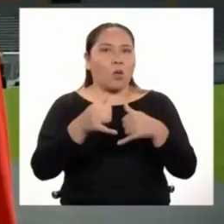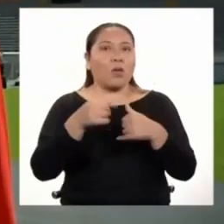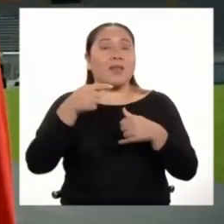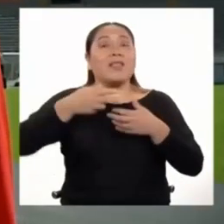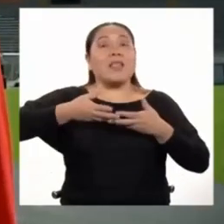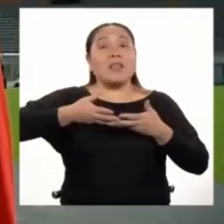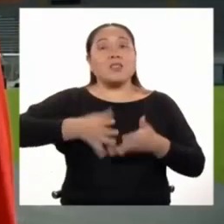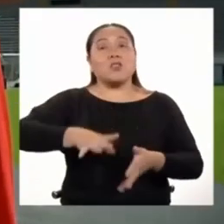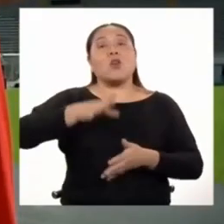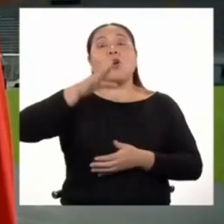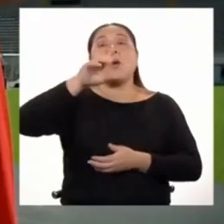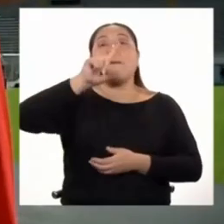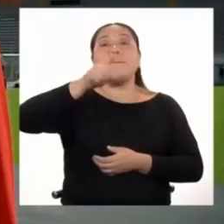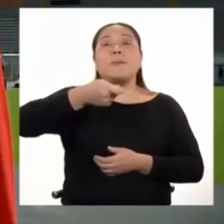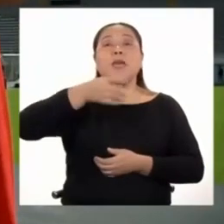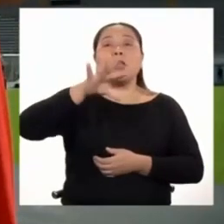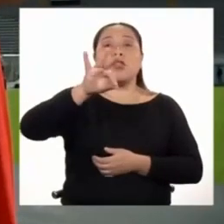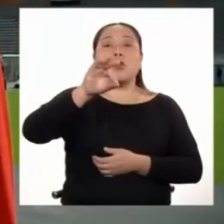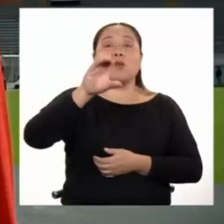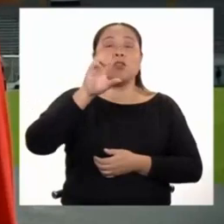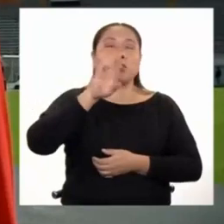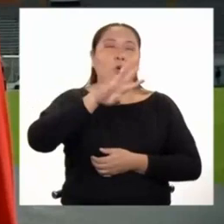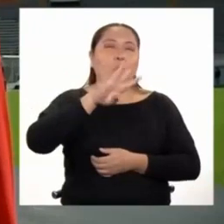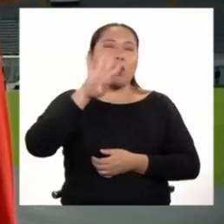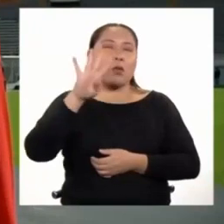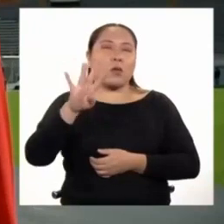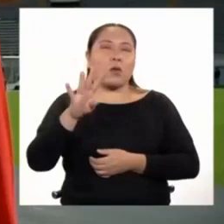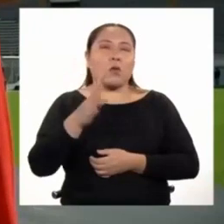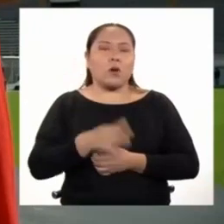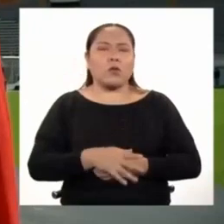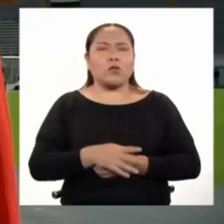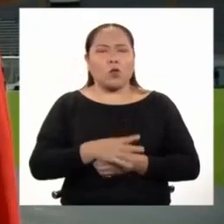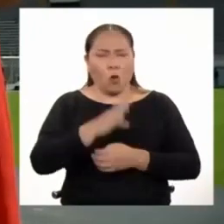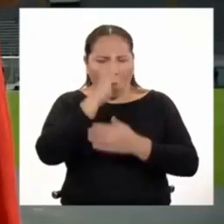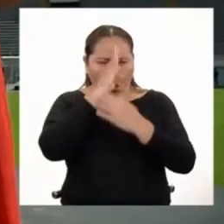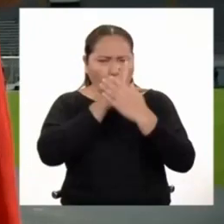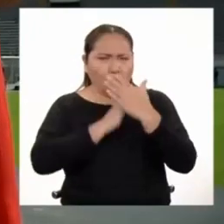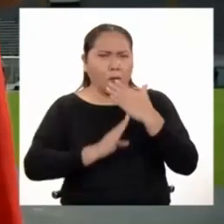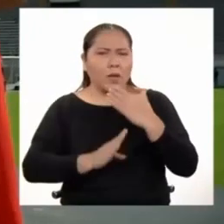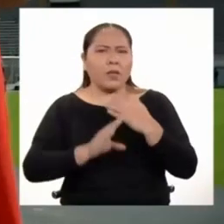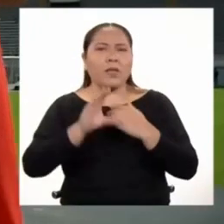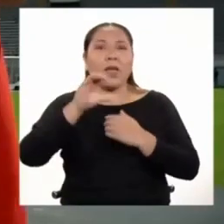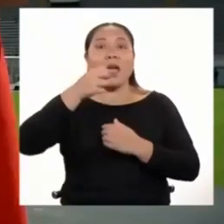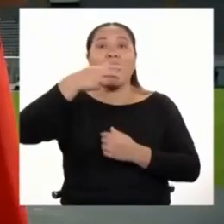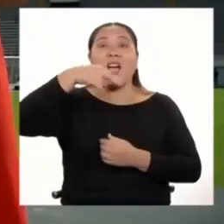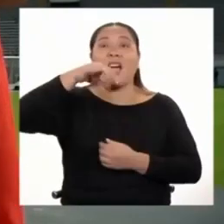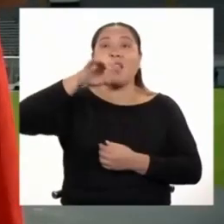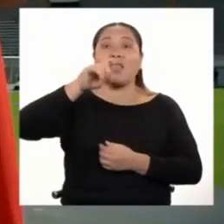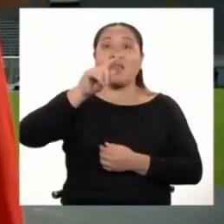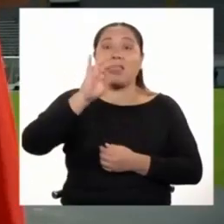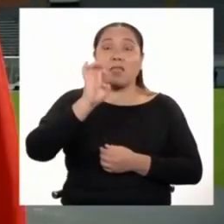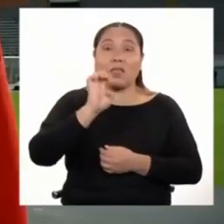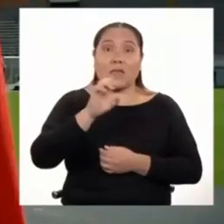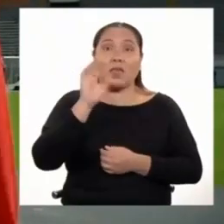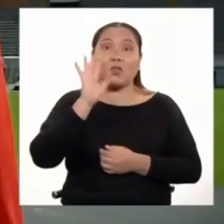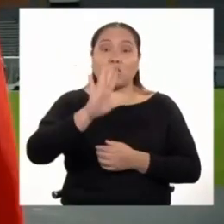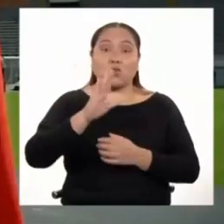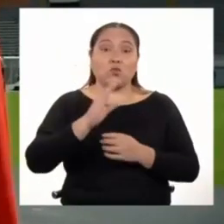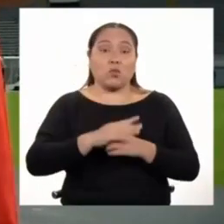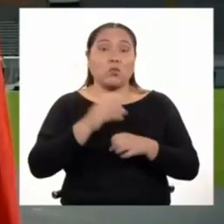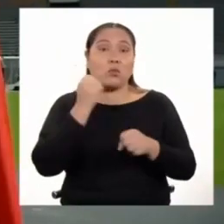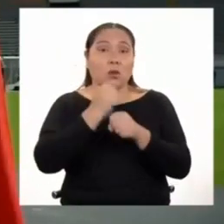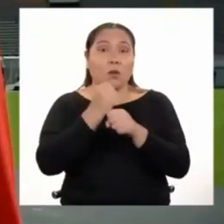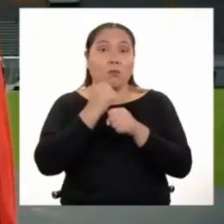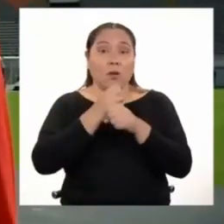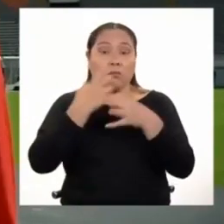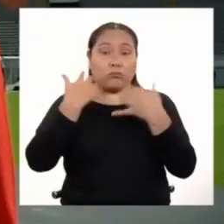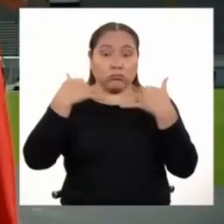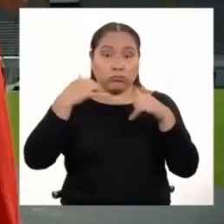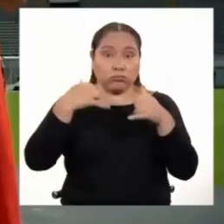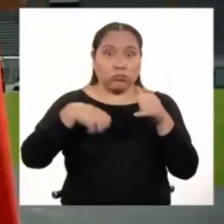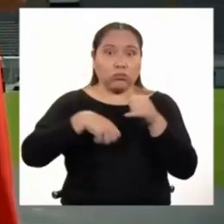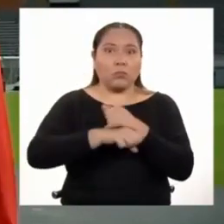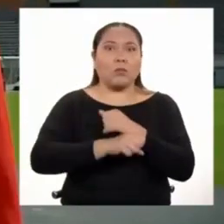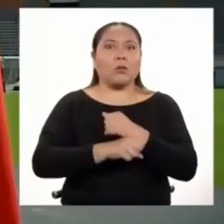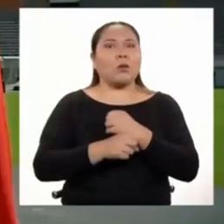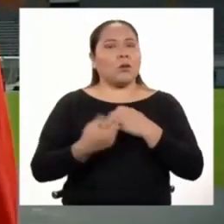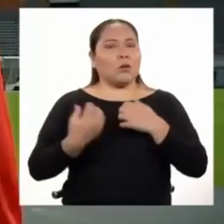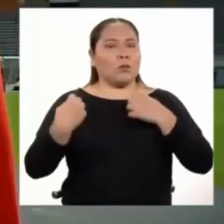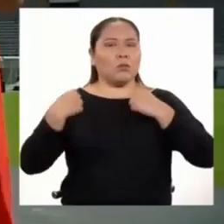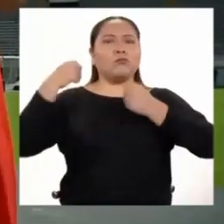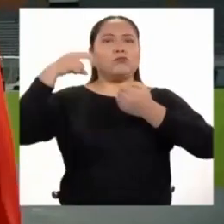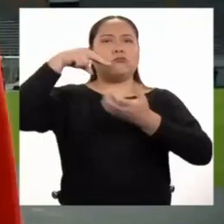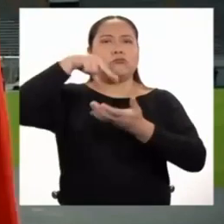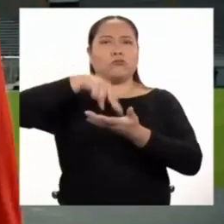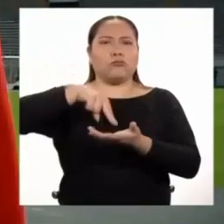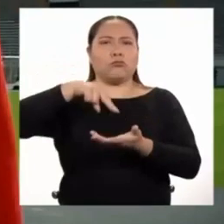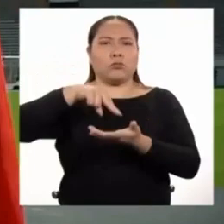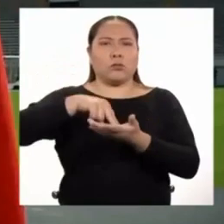en 1944 en cuna humilde, en Cañete, y a lo largo de su carrera suplió con fortaleza física y